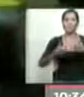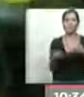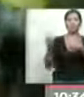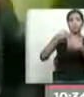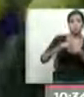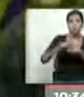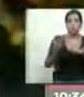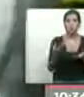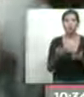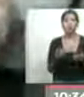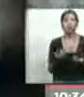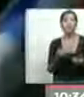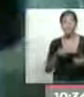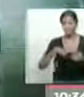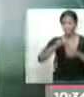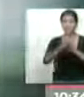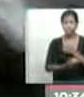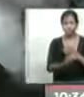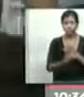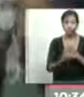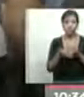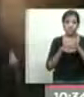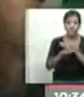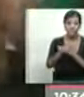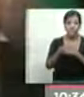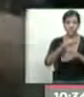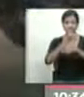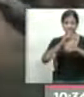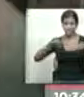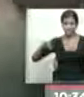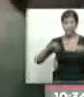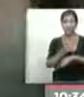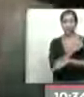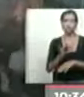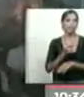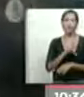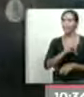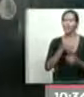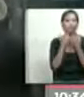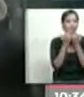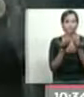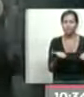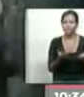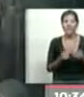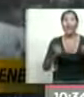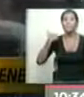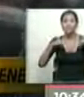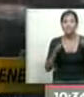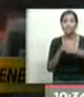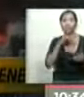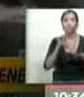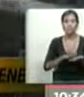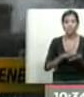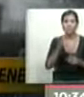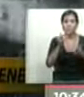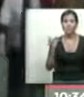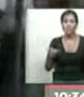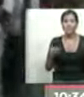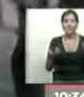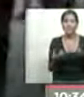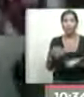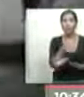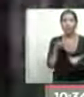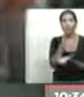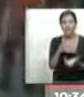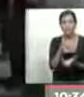las estrategias de avanzada territorial en la frontera no funcionan. A pesar de las bajas humanas y los daños ocasionados tras el intento